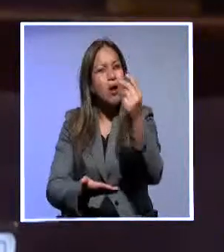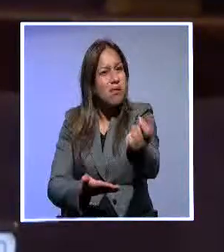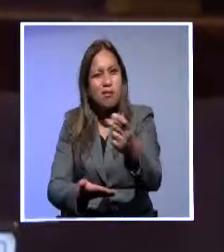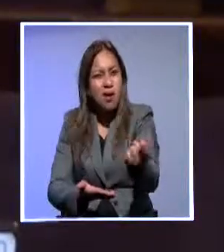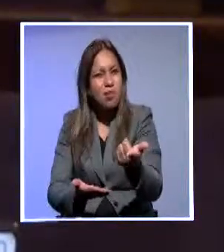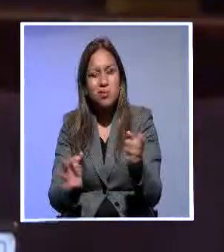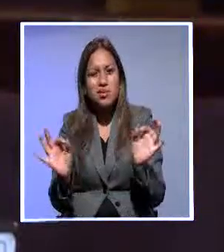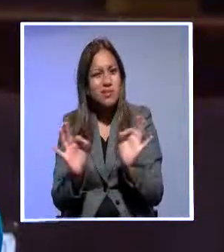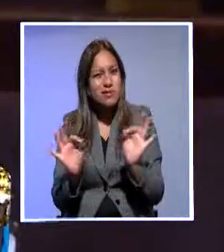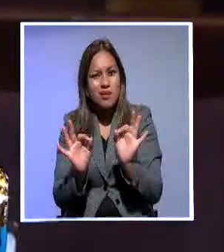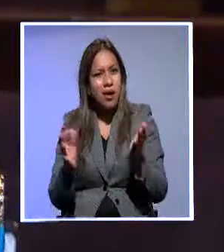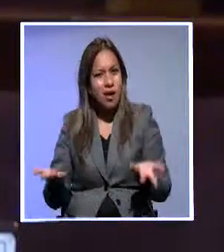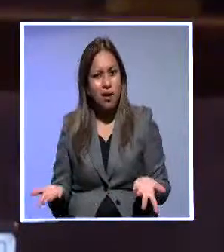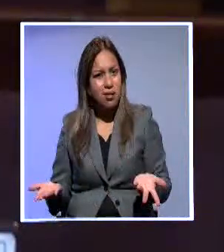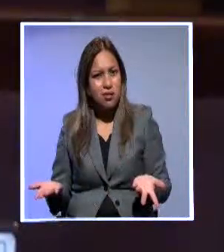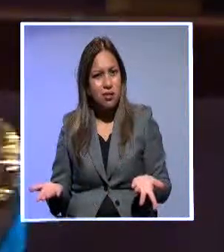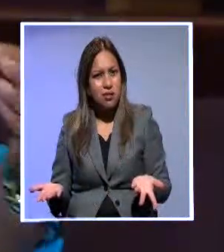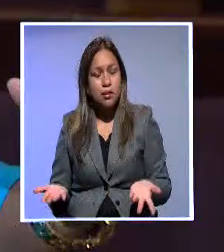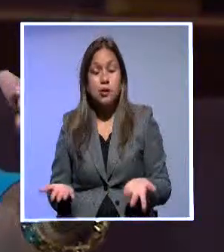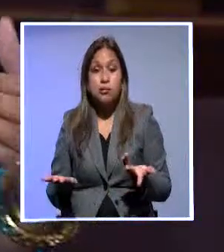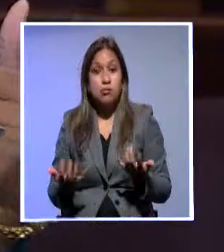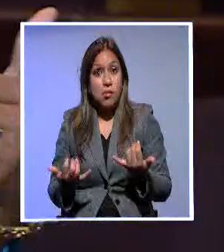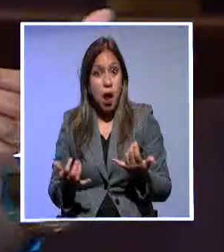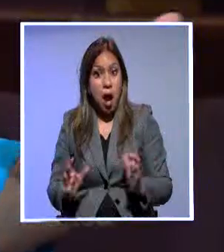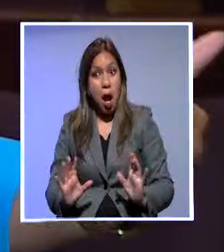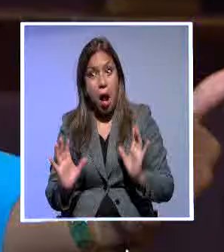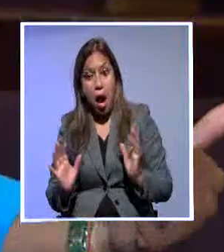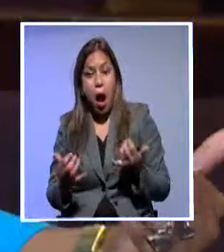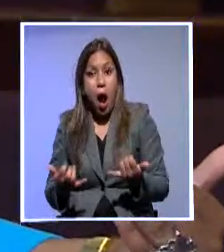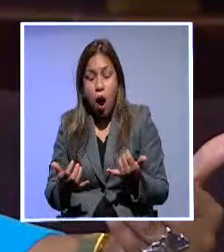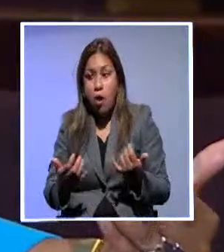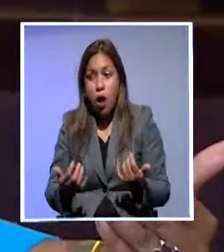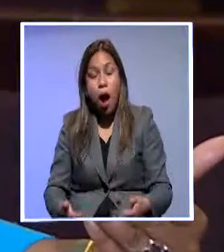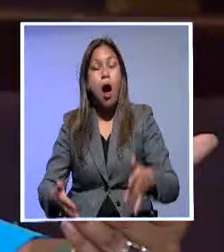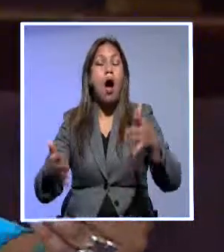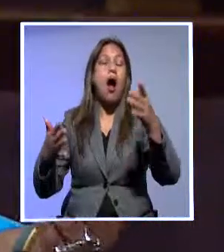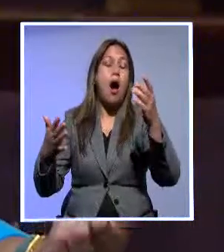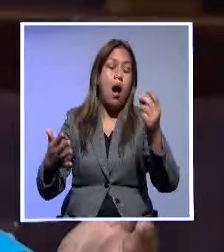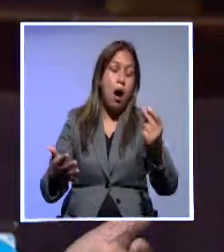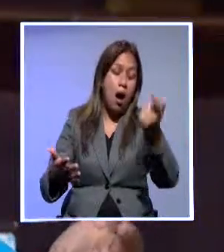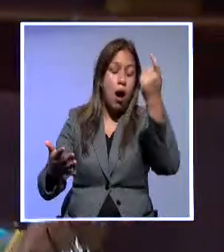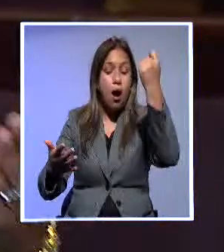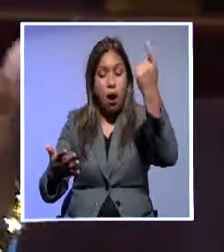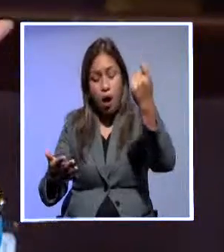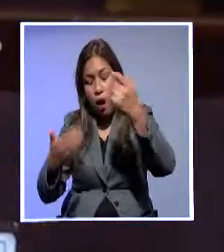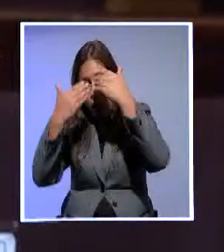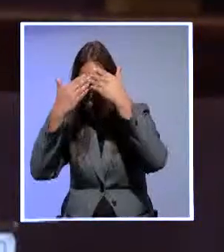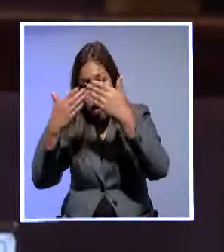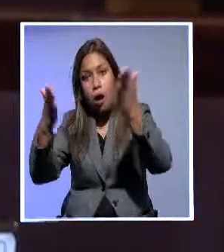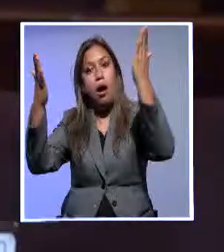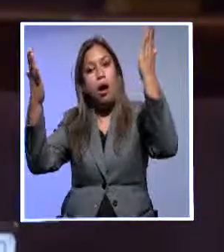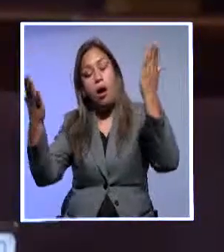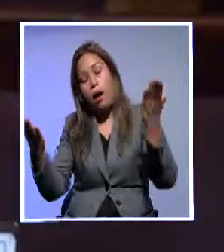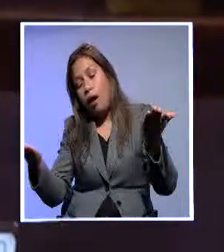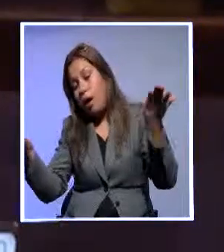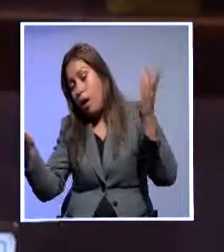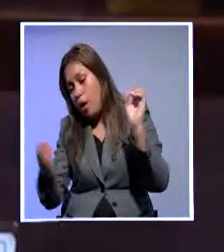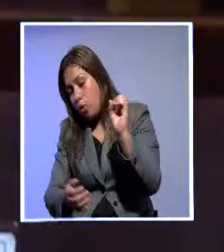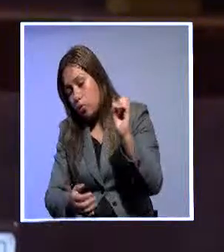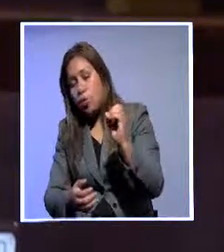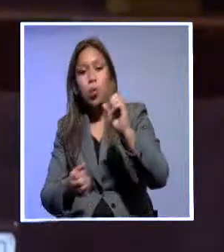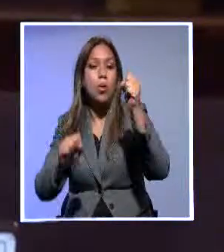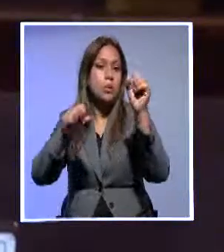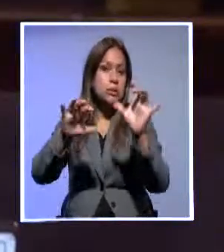temas teniendo conocimiento no de ahora pues no no no están conociendo el caso en el mes de octubre en el mes de septiembre estamos